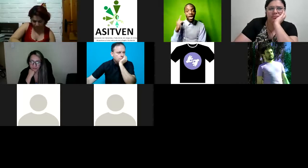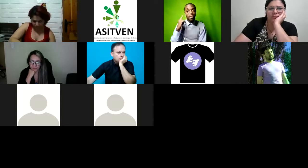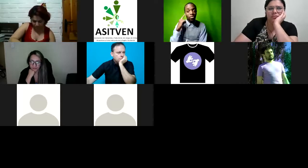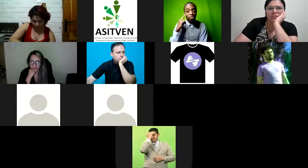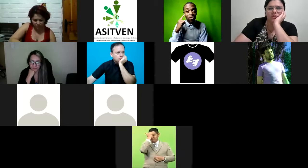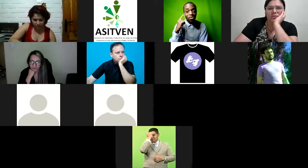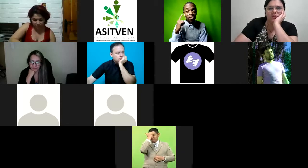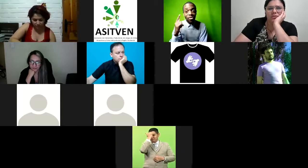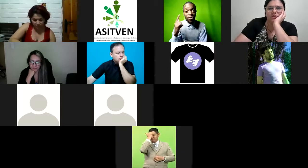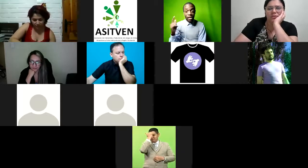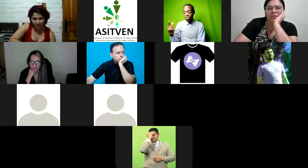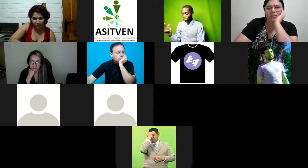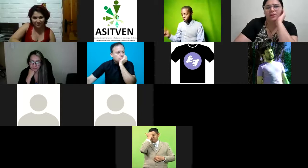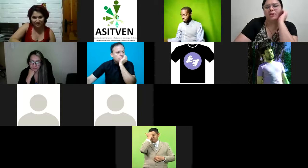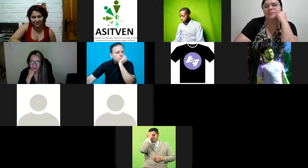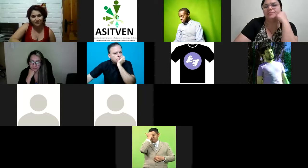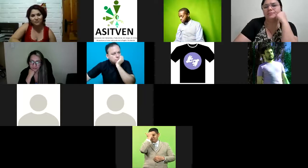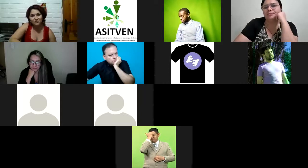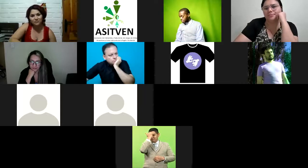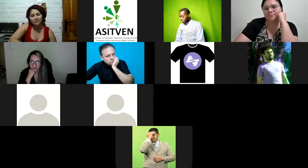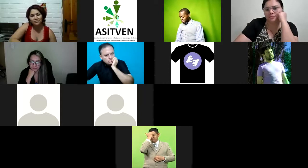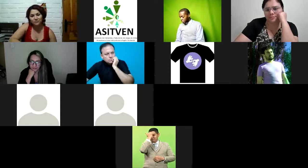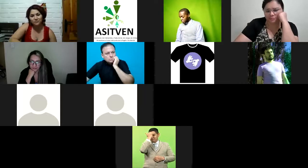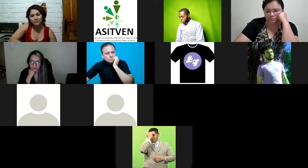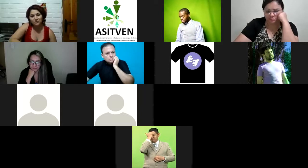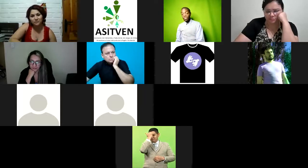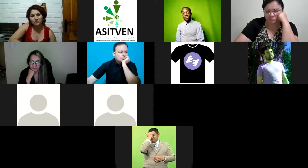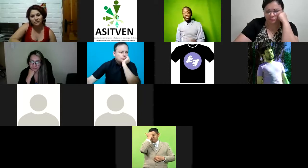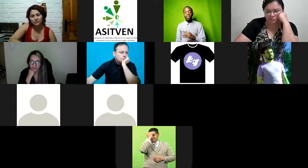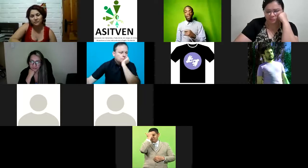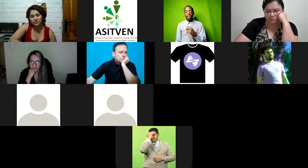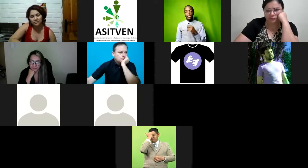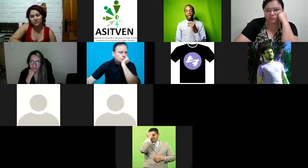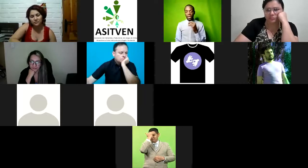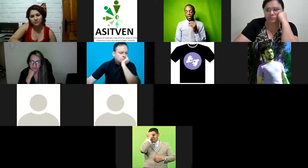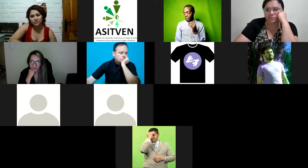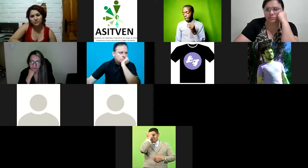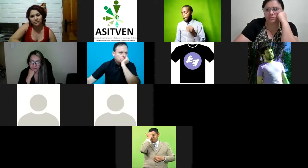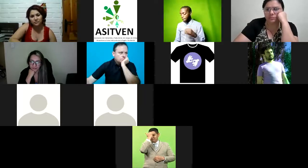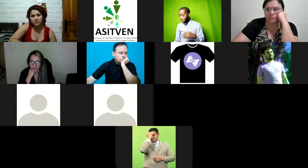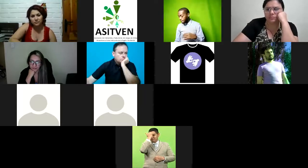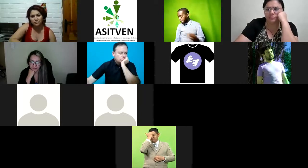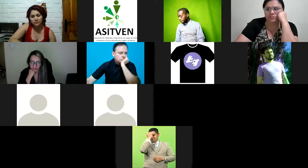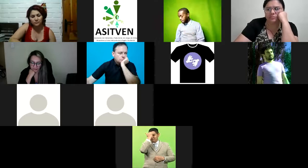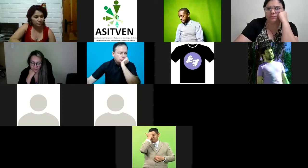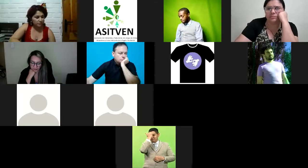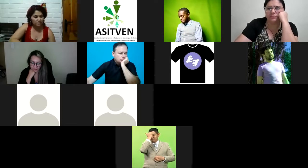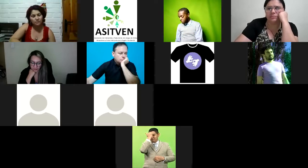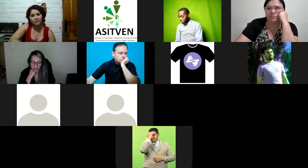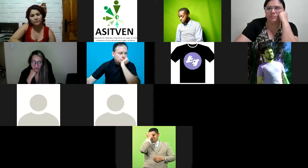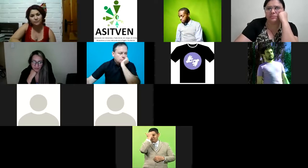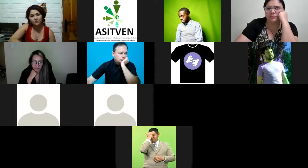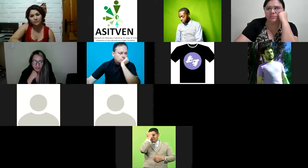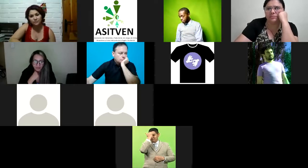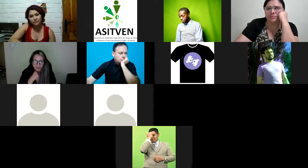¿Se fue? ¿Sí me escuchas? Sí, te escucho. ¿Aló? Ok. Bueno, se fue la electricidad, por eso